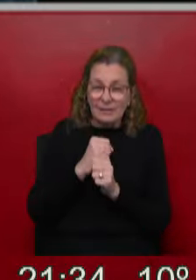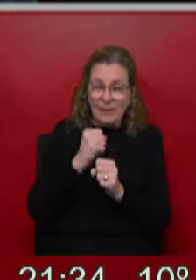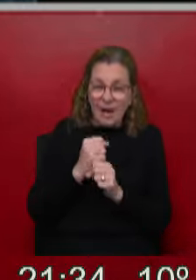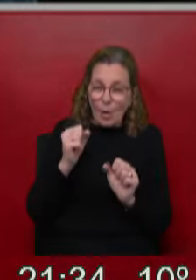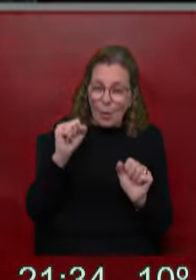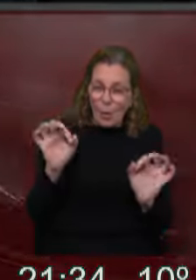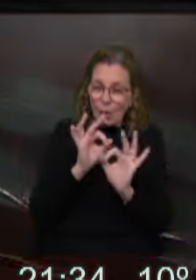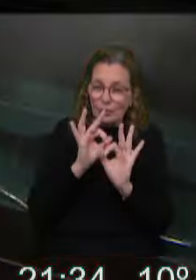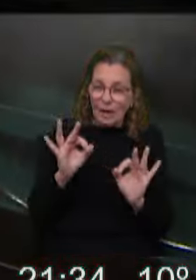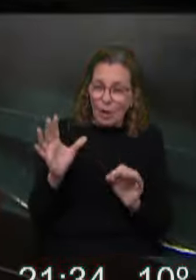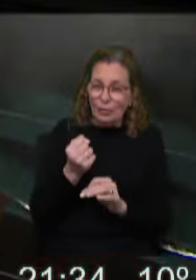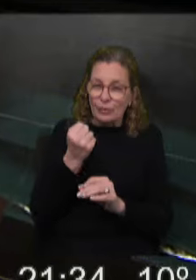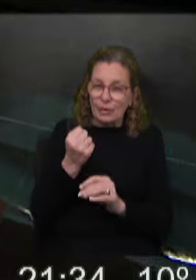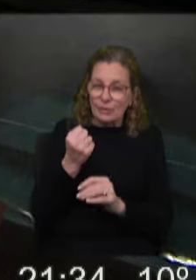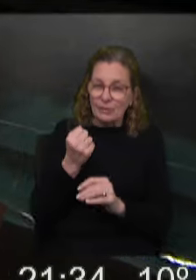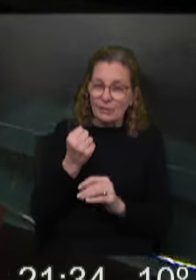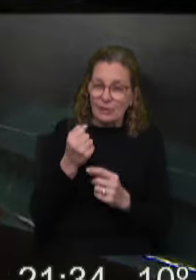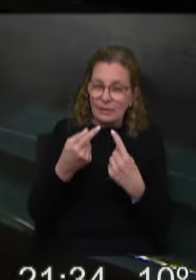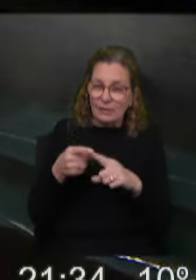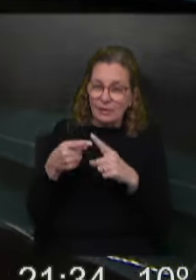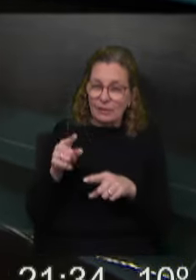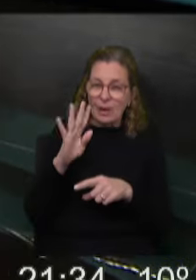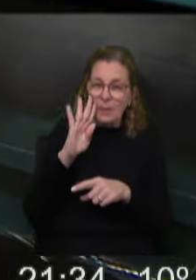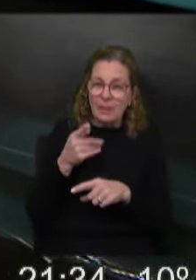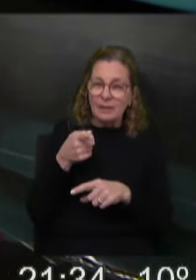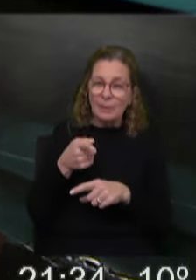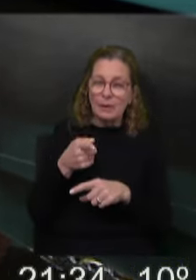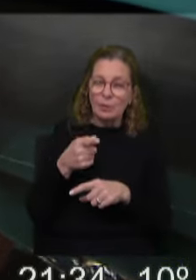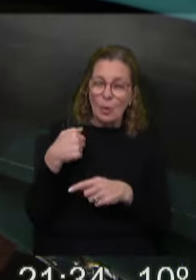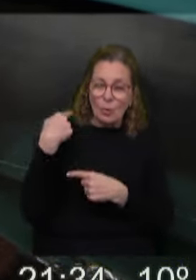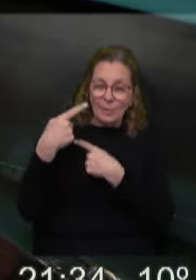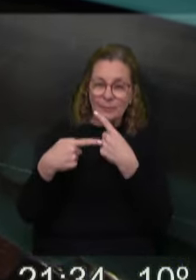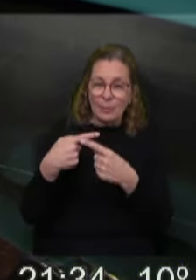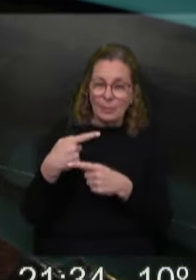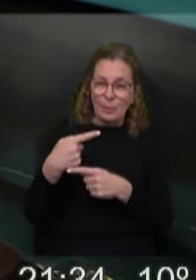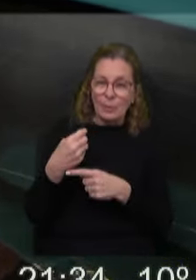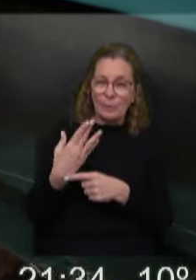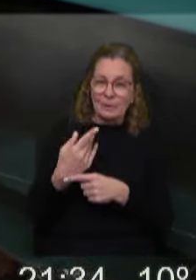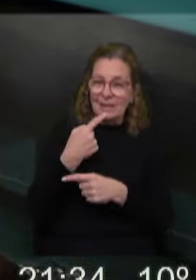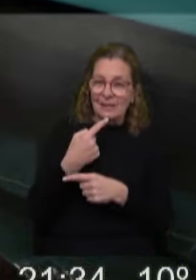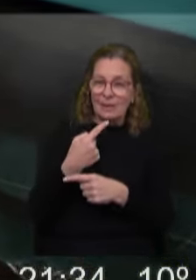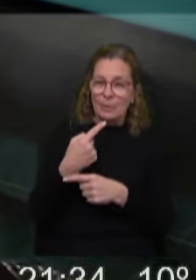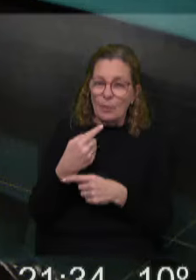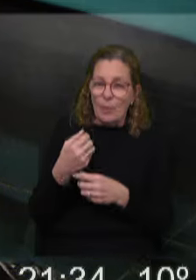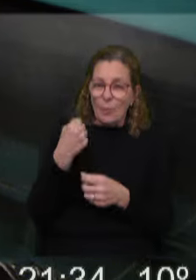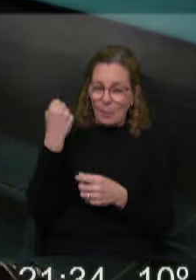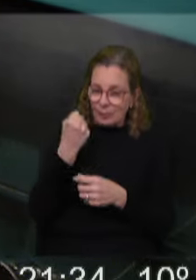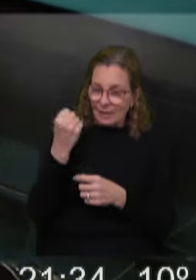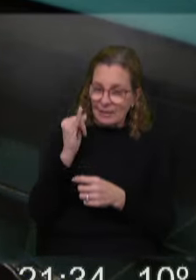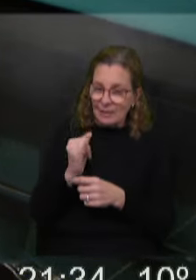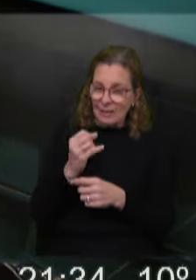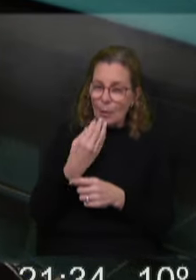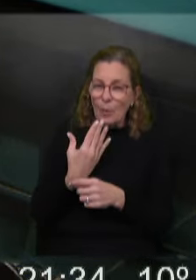música has conseguido con un montón de cosas que me parecen que para tu trayectoria fueron como mojones, yo qué sé, como